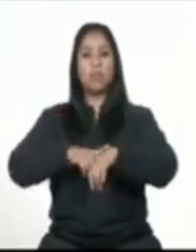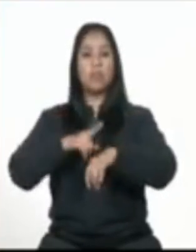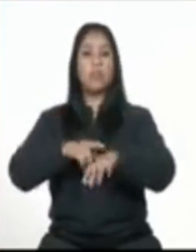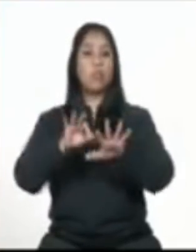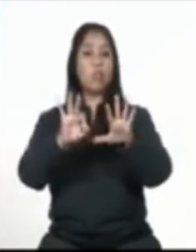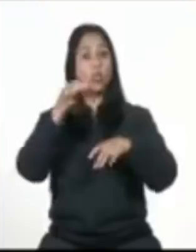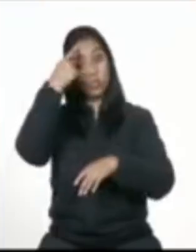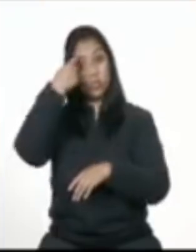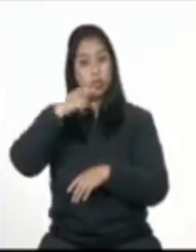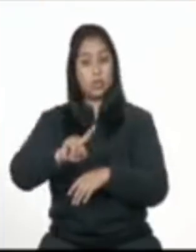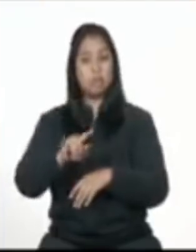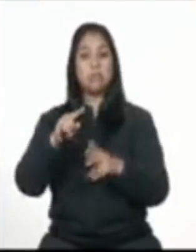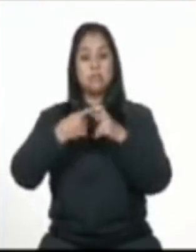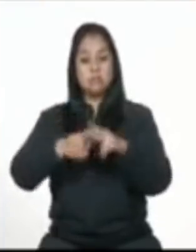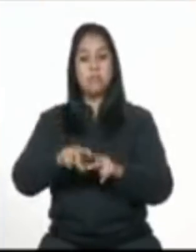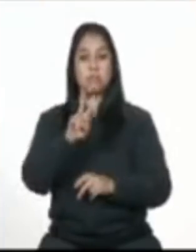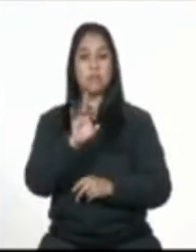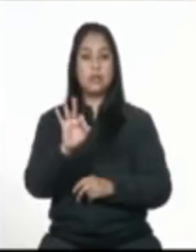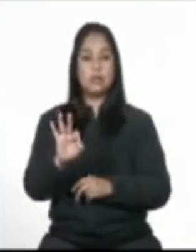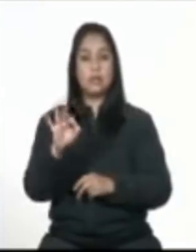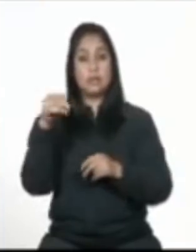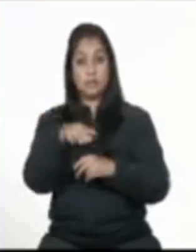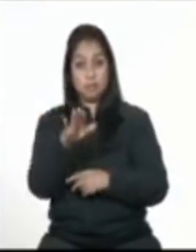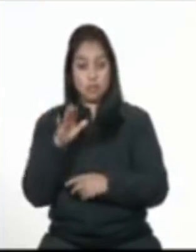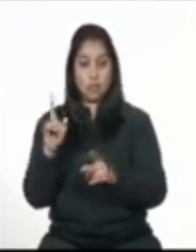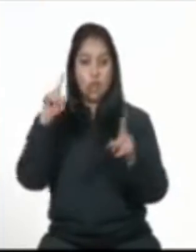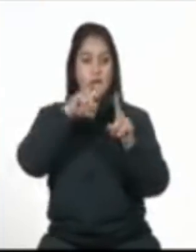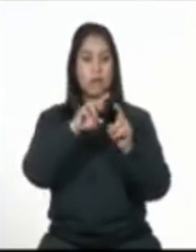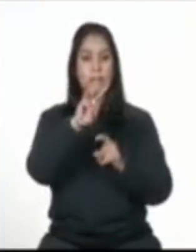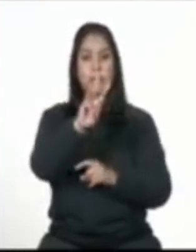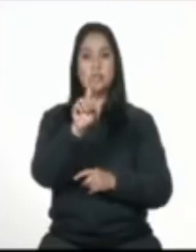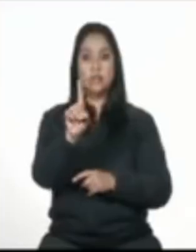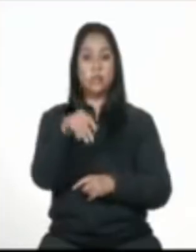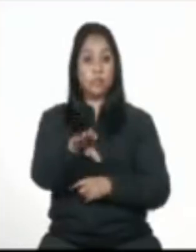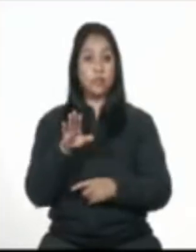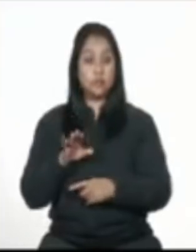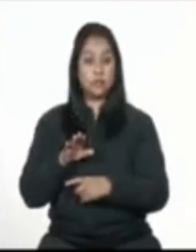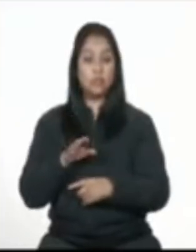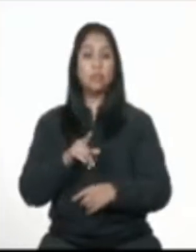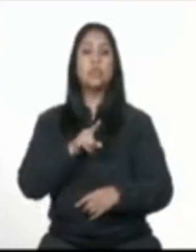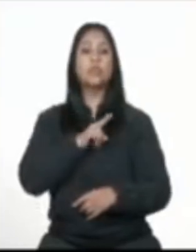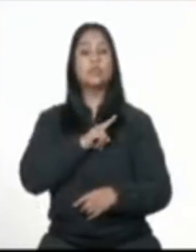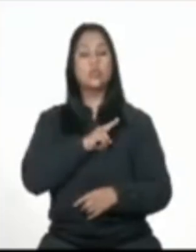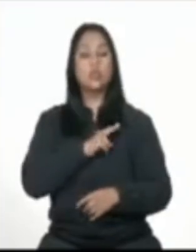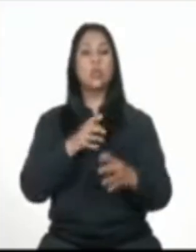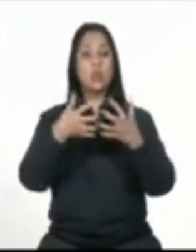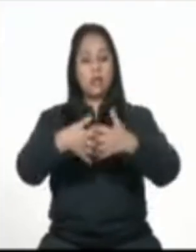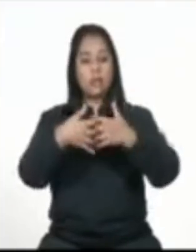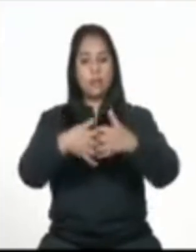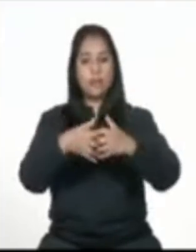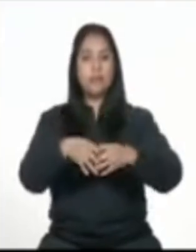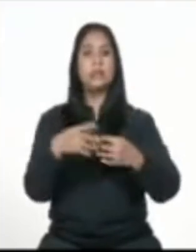a partir del 23 de marzo al 31 de marzo. Se exceptúan las industrias de